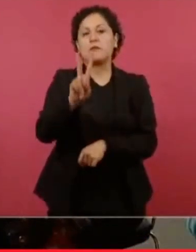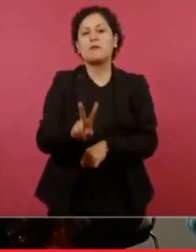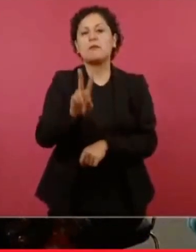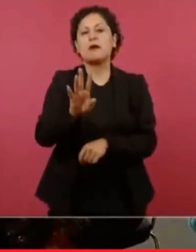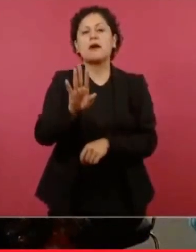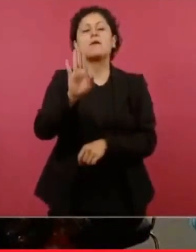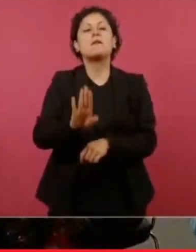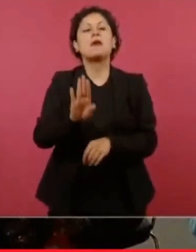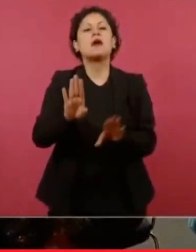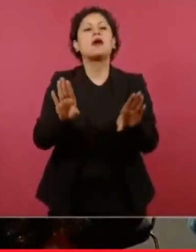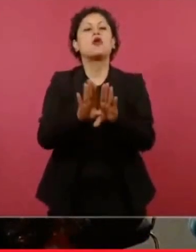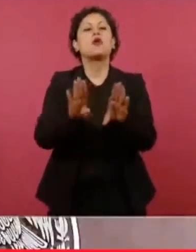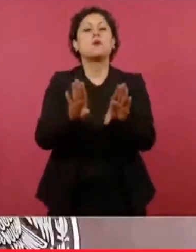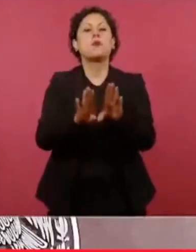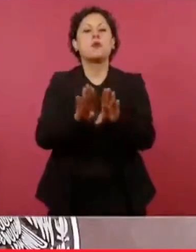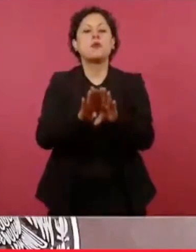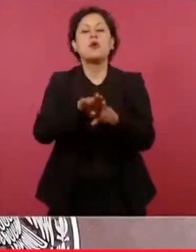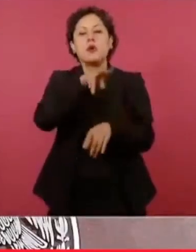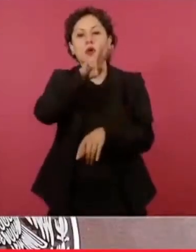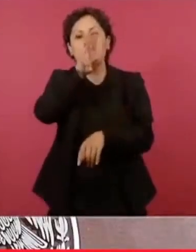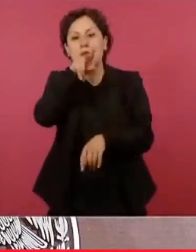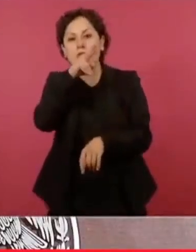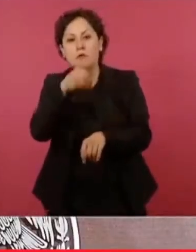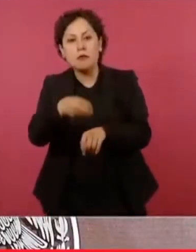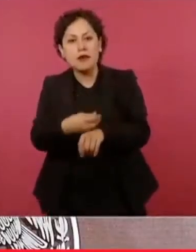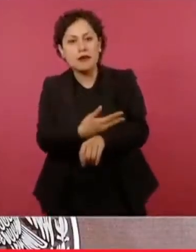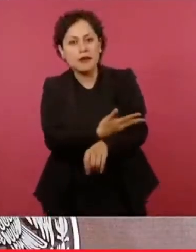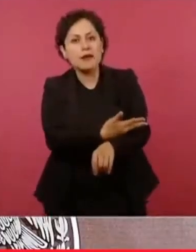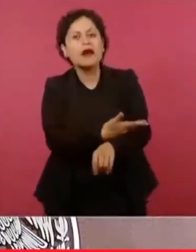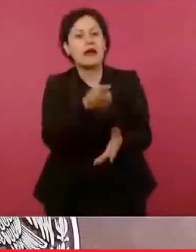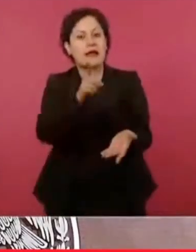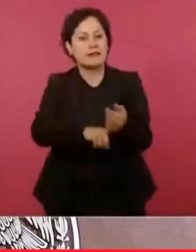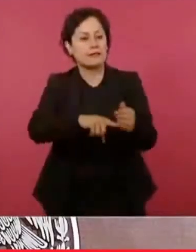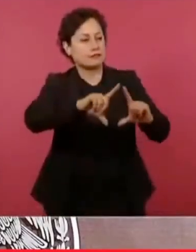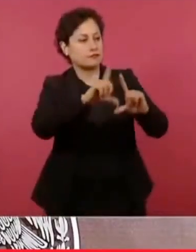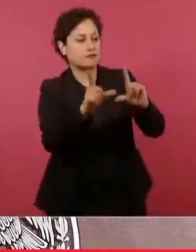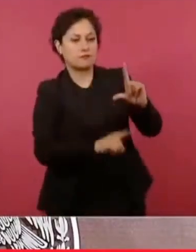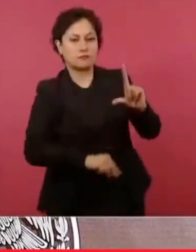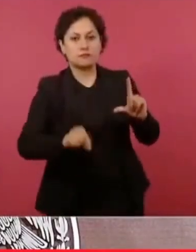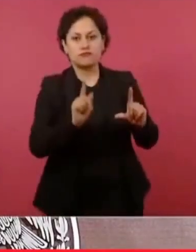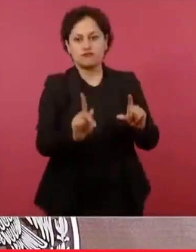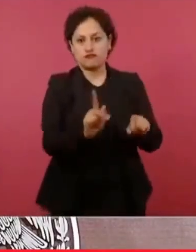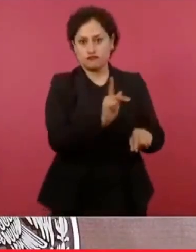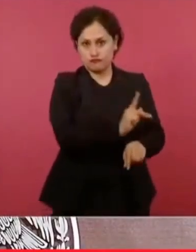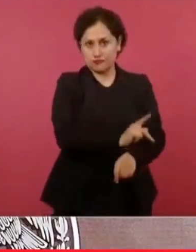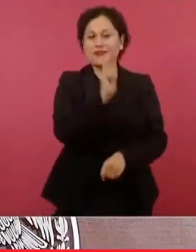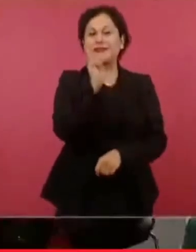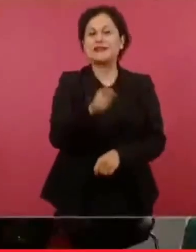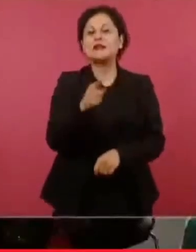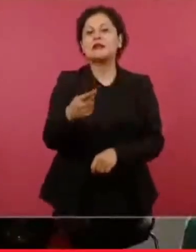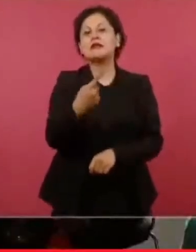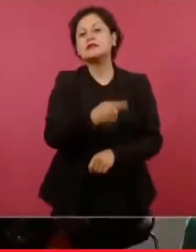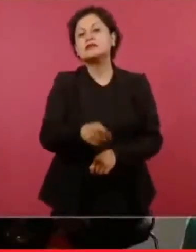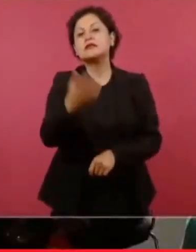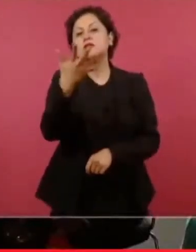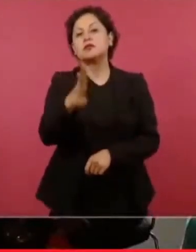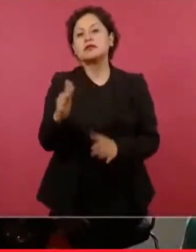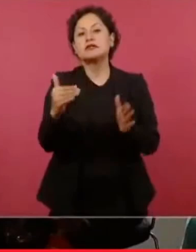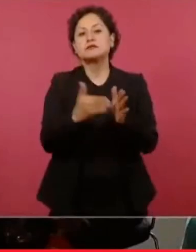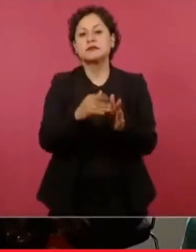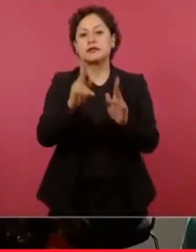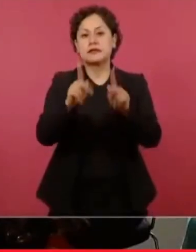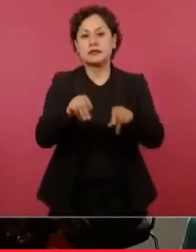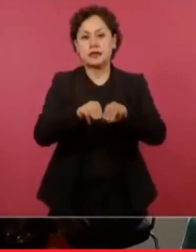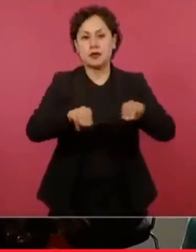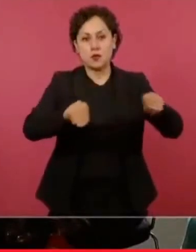sistema eléctrico nacional. Estamos hablando de alrededor de 110,000 kilómetros de líneas de transmisión. La línea